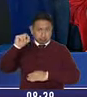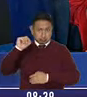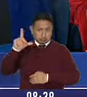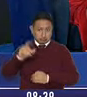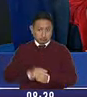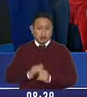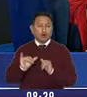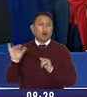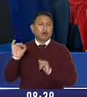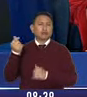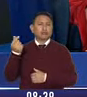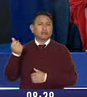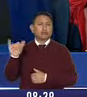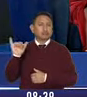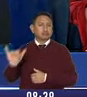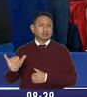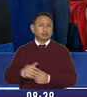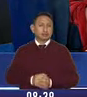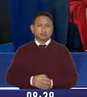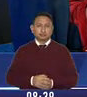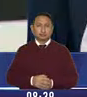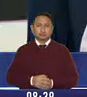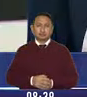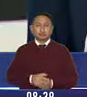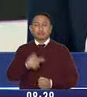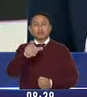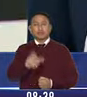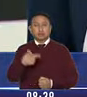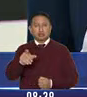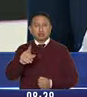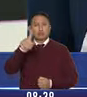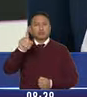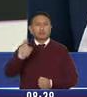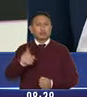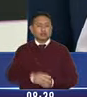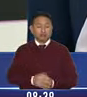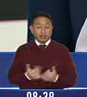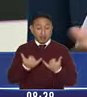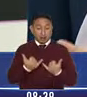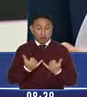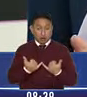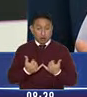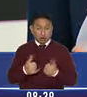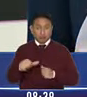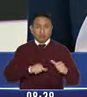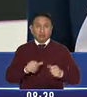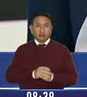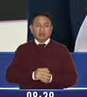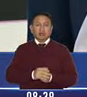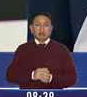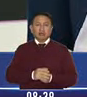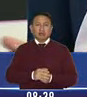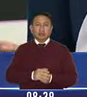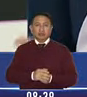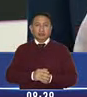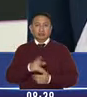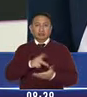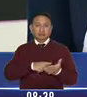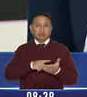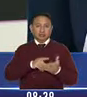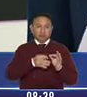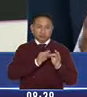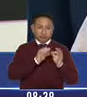se mantendría el peaje actual. No, más bien la gente ha cuestionado a la actual administración es el tema de la tasa de la